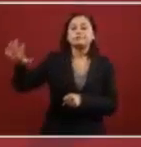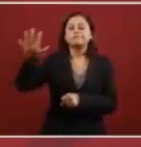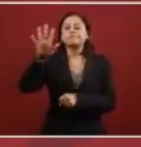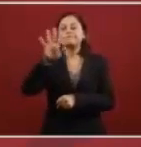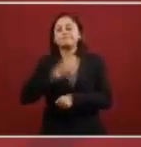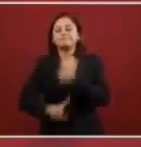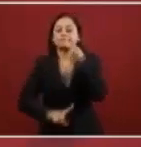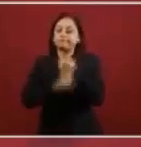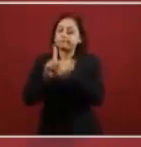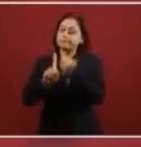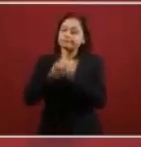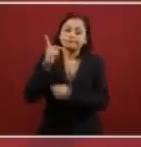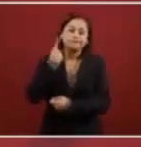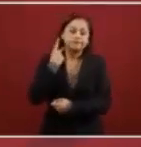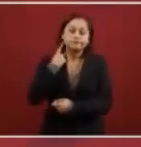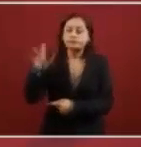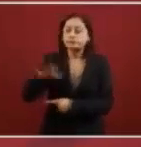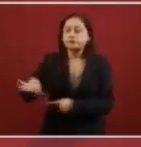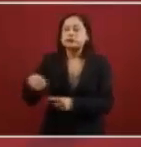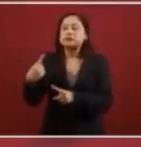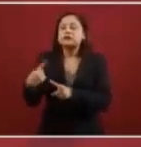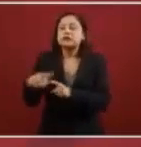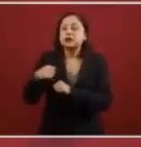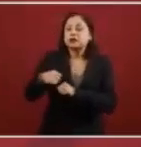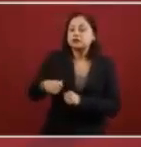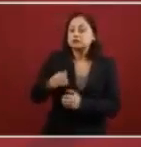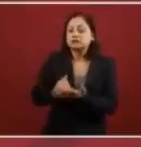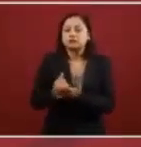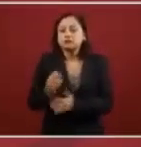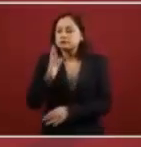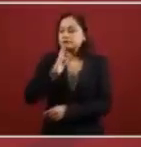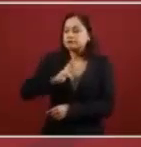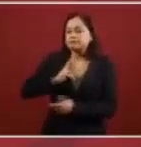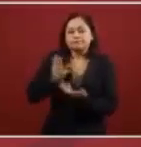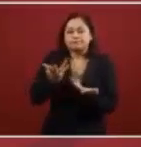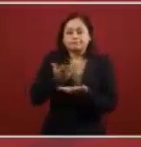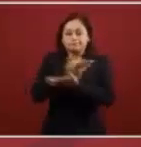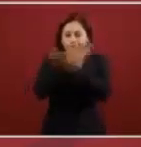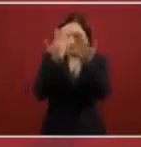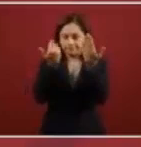entonces no está claro quién decide qué al final del día